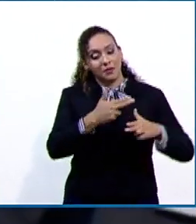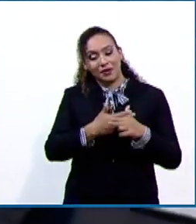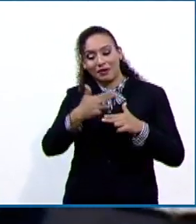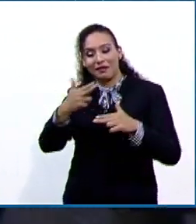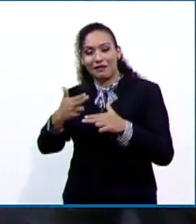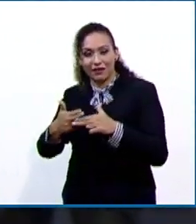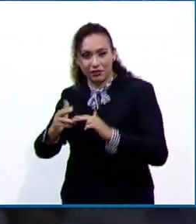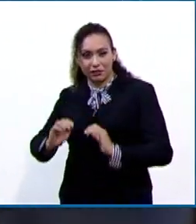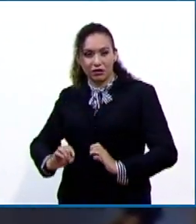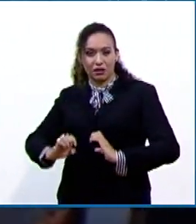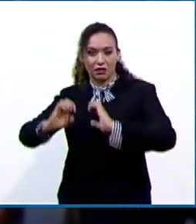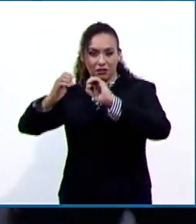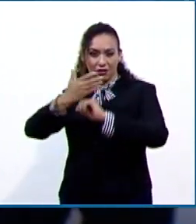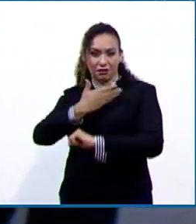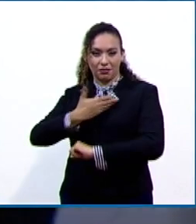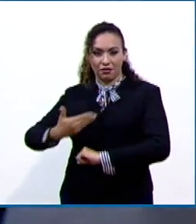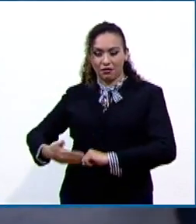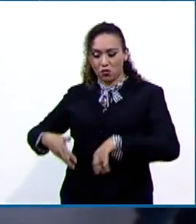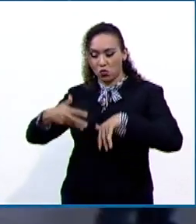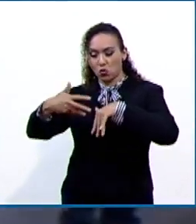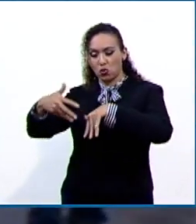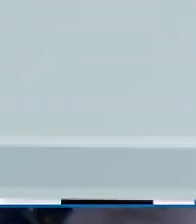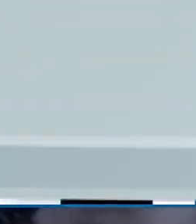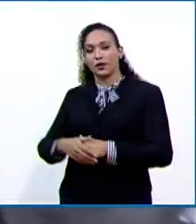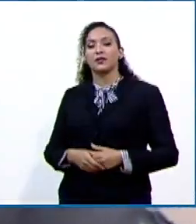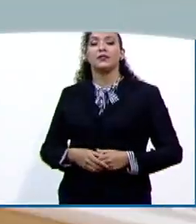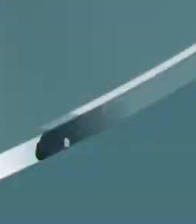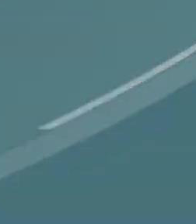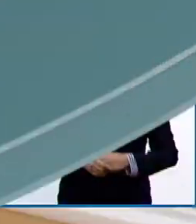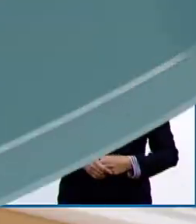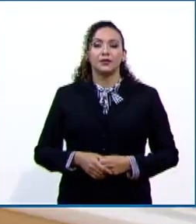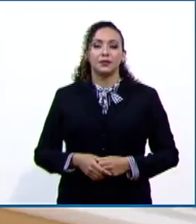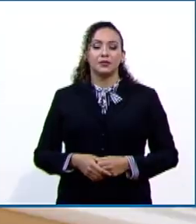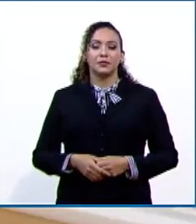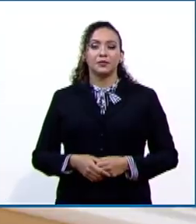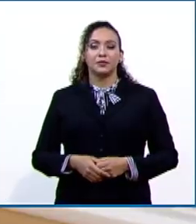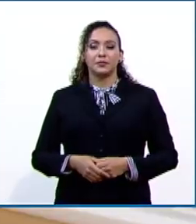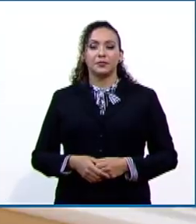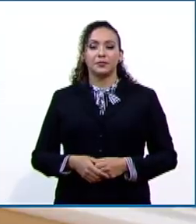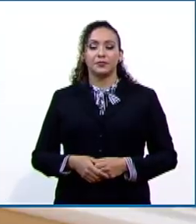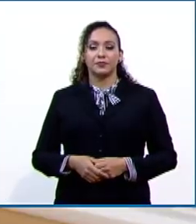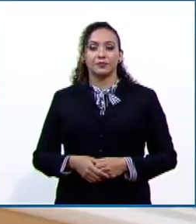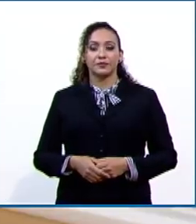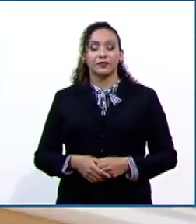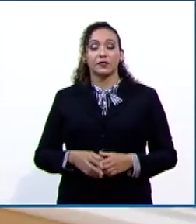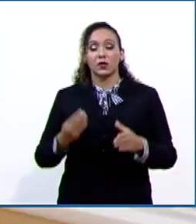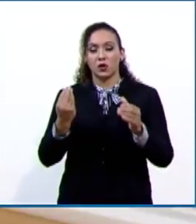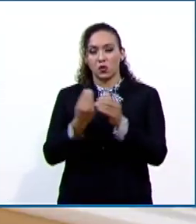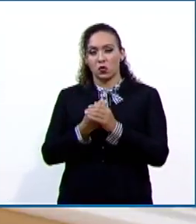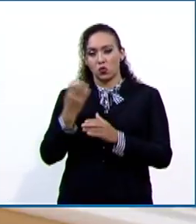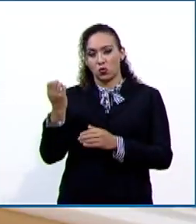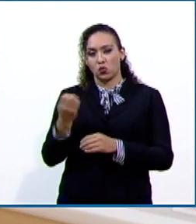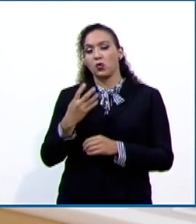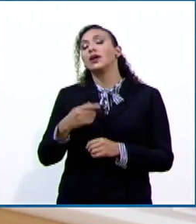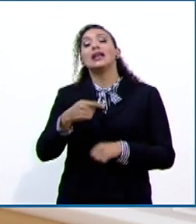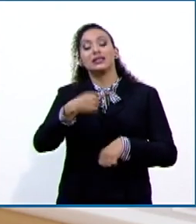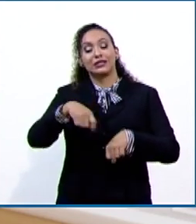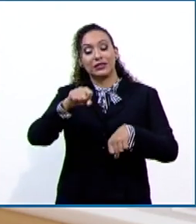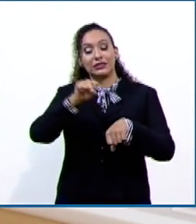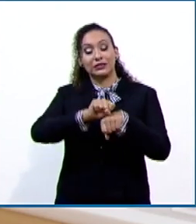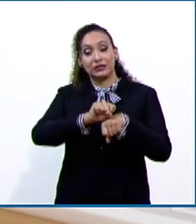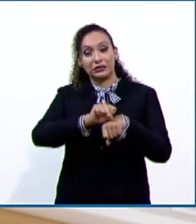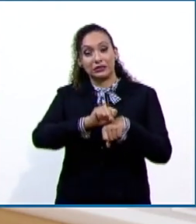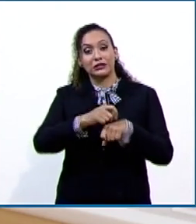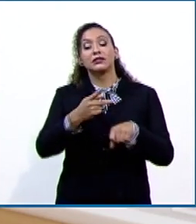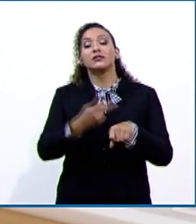externar su rechazo a la mencionada reforma. Y en el seminario judicial, esta semana se